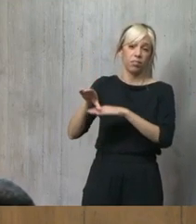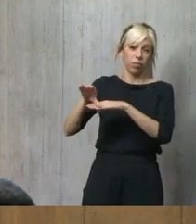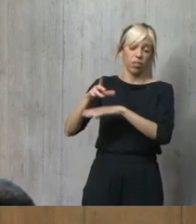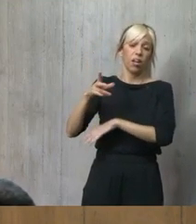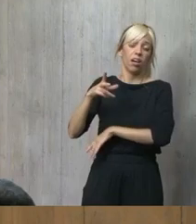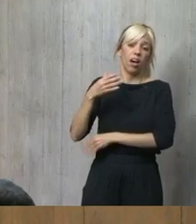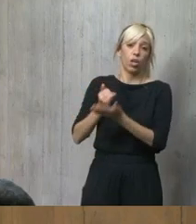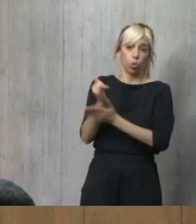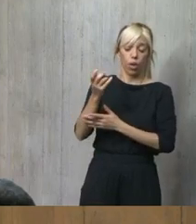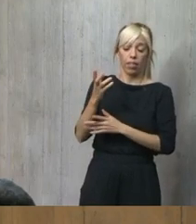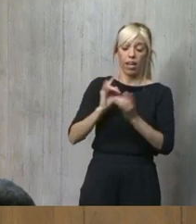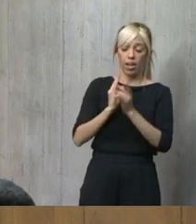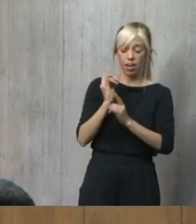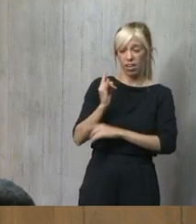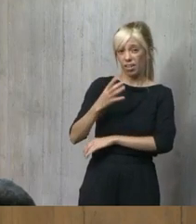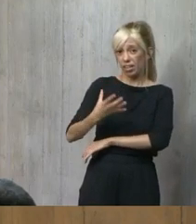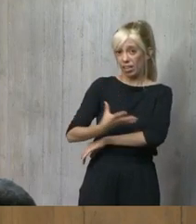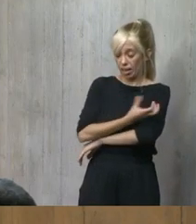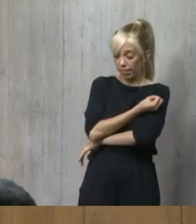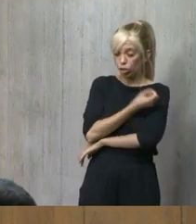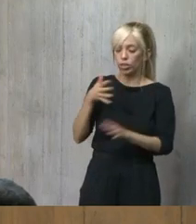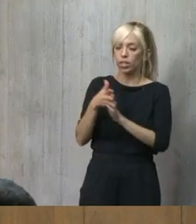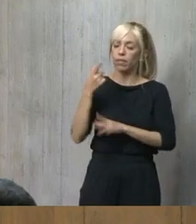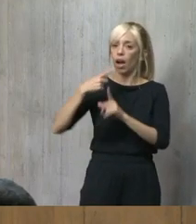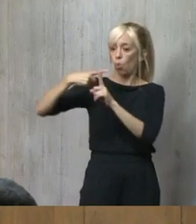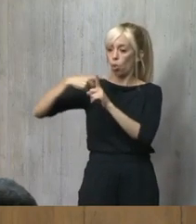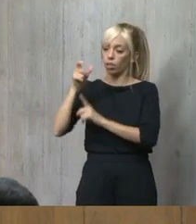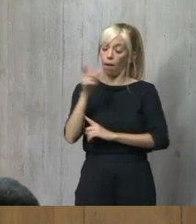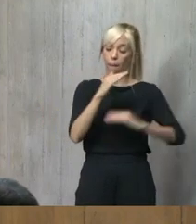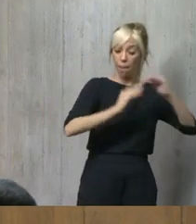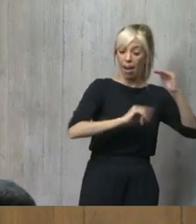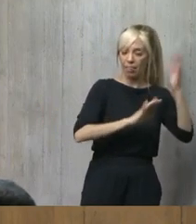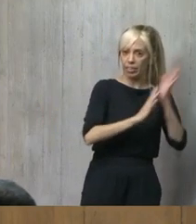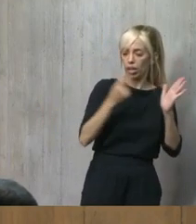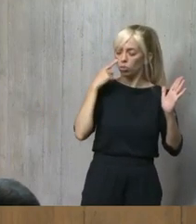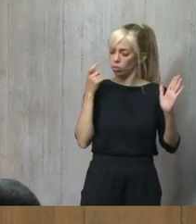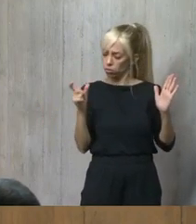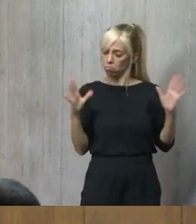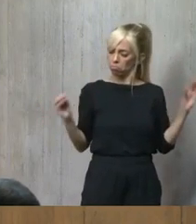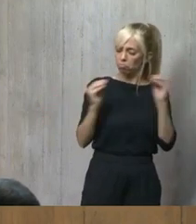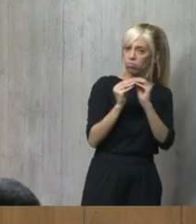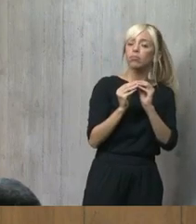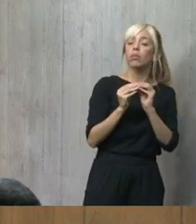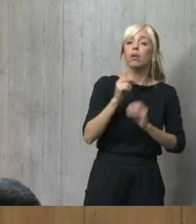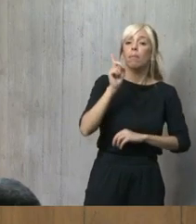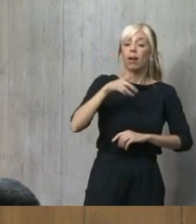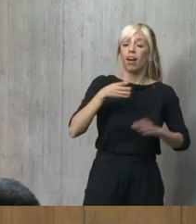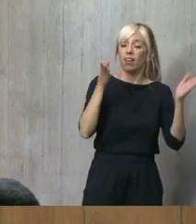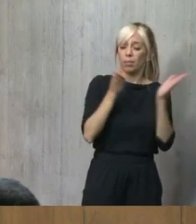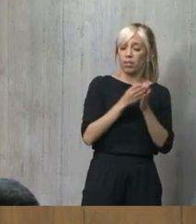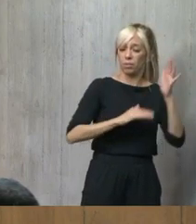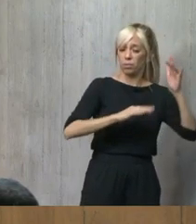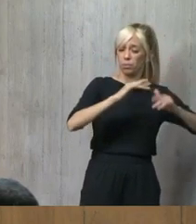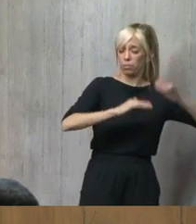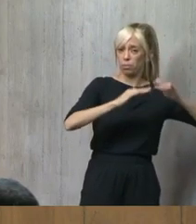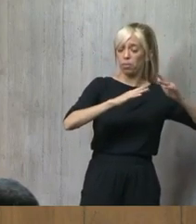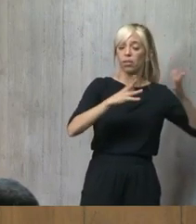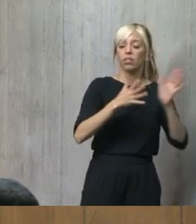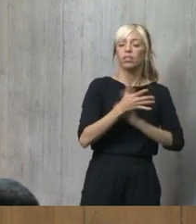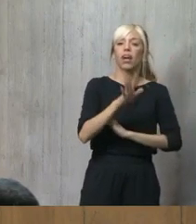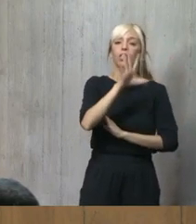más o menos con la cota baja del incendio y se ha mantenido desde ayer con valores por encima del 50% de humedad